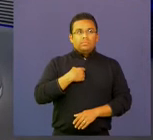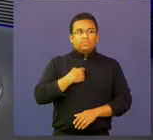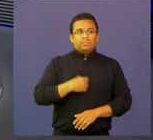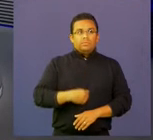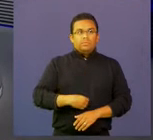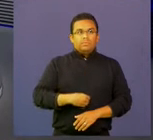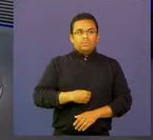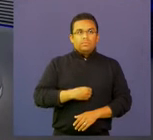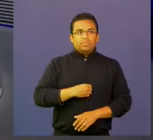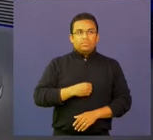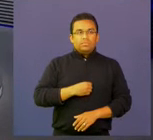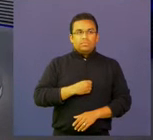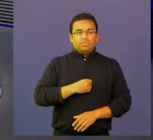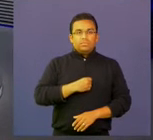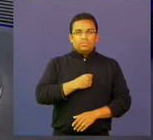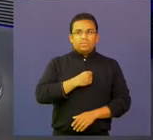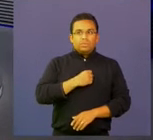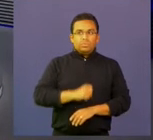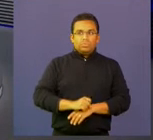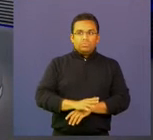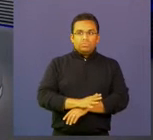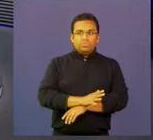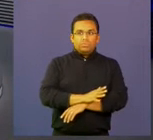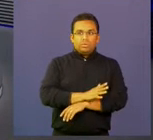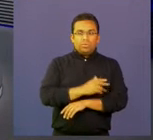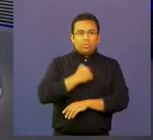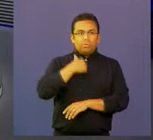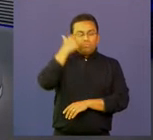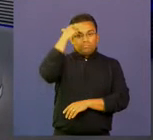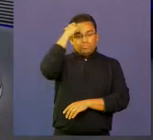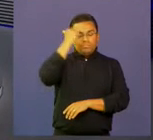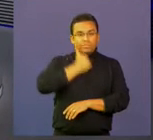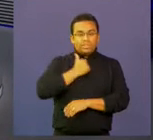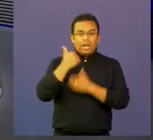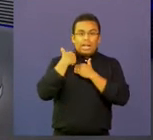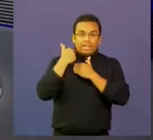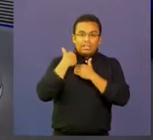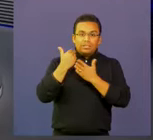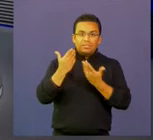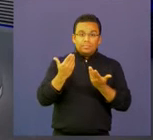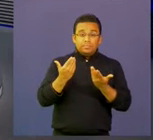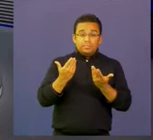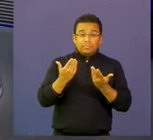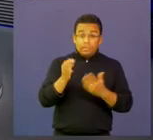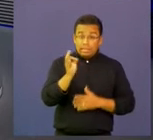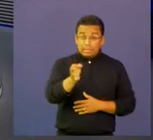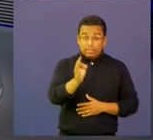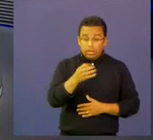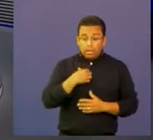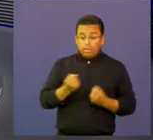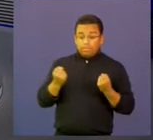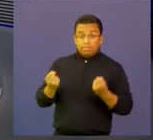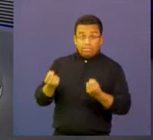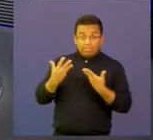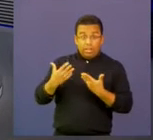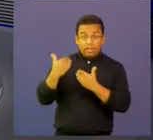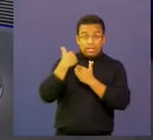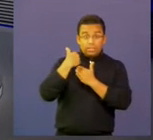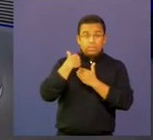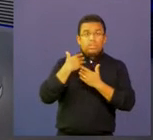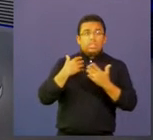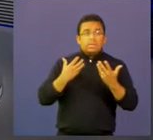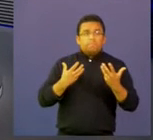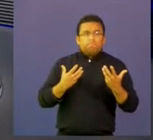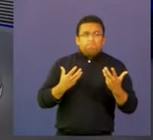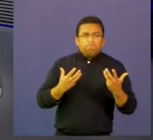reto, en una responsabilidad. Yo siempre he creído que cuando a uno le asignan una responsabilidad, así uno no sea capaz